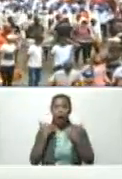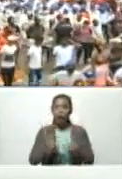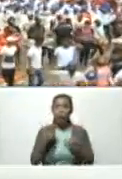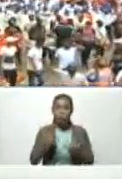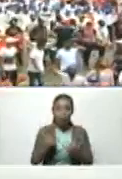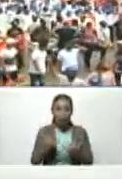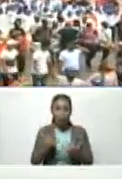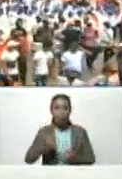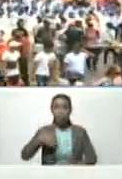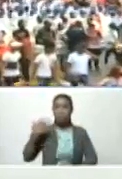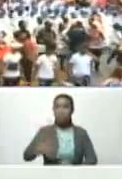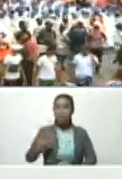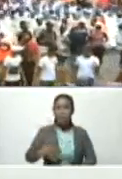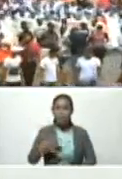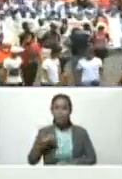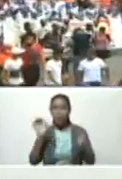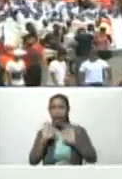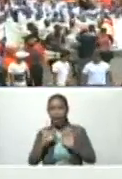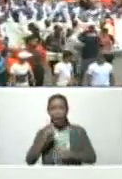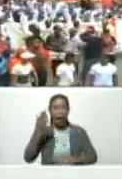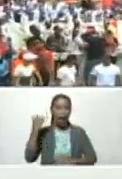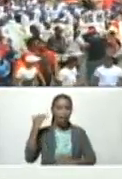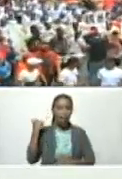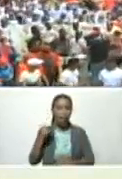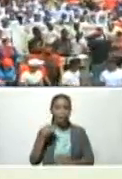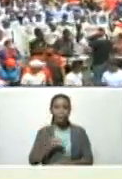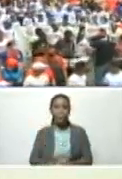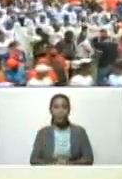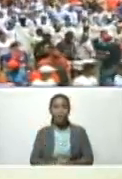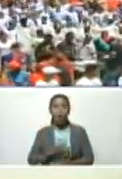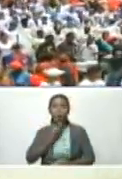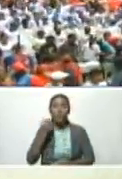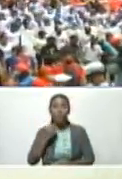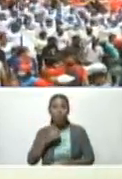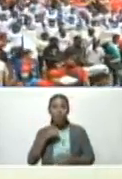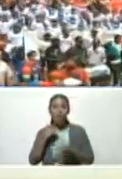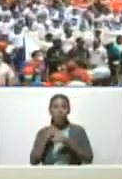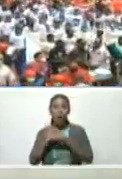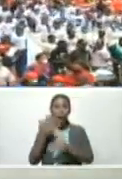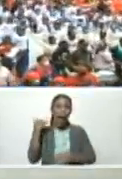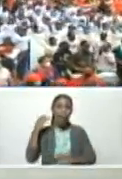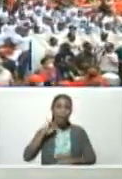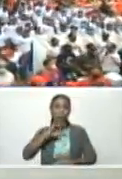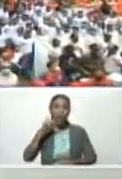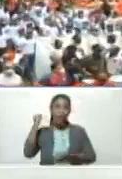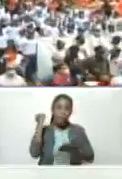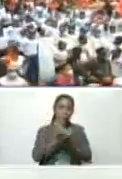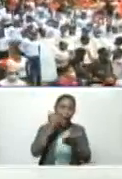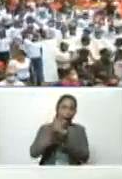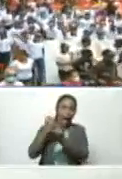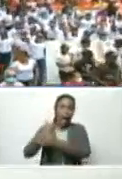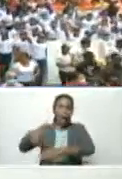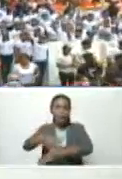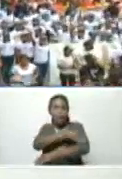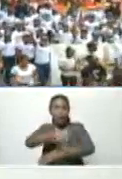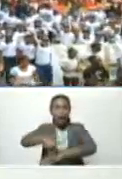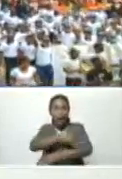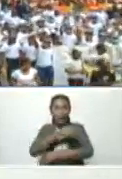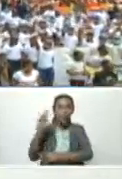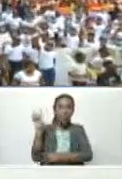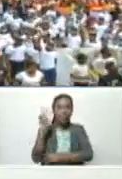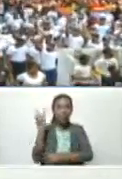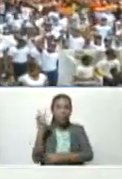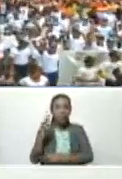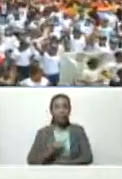tenía derechos. Cuando la juventud era masacrada en las calles de